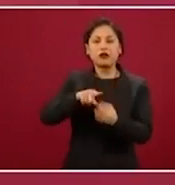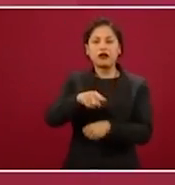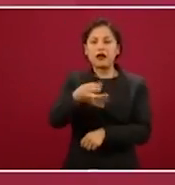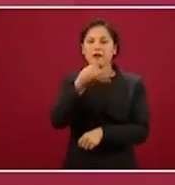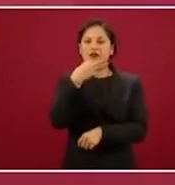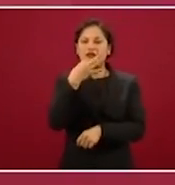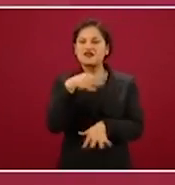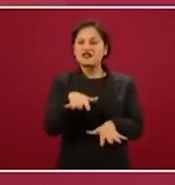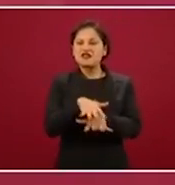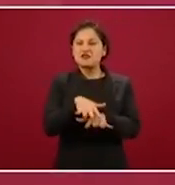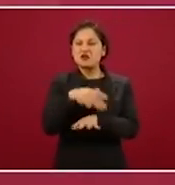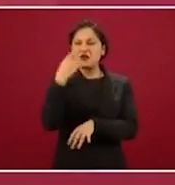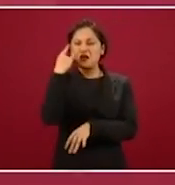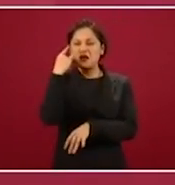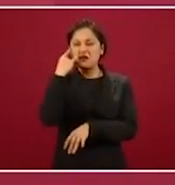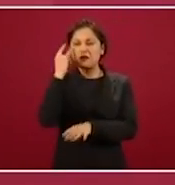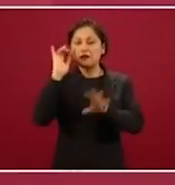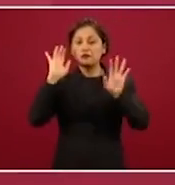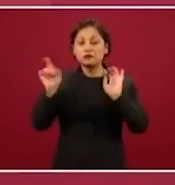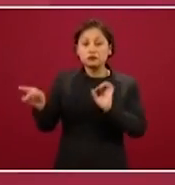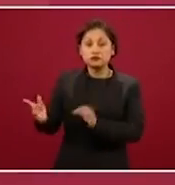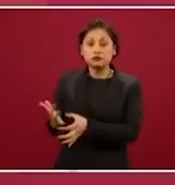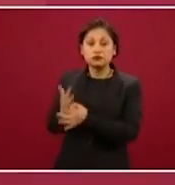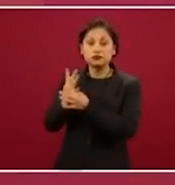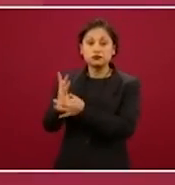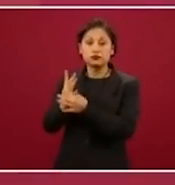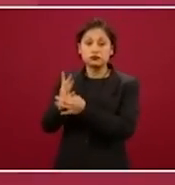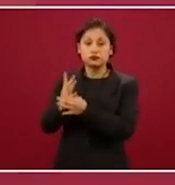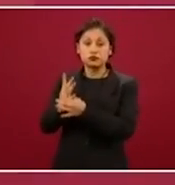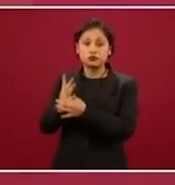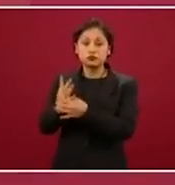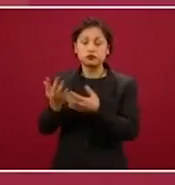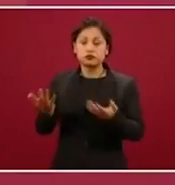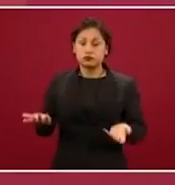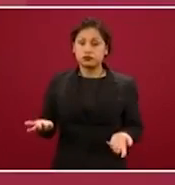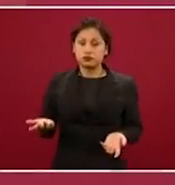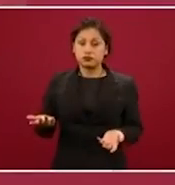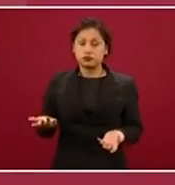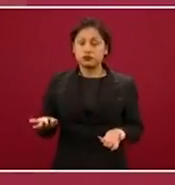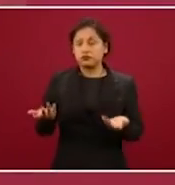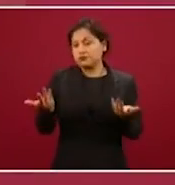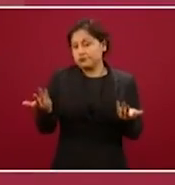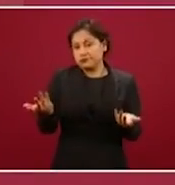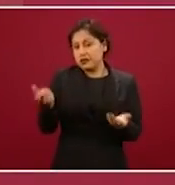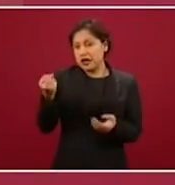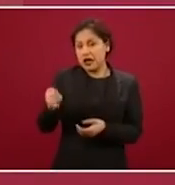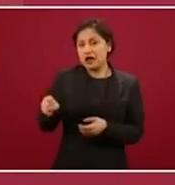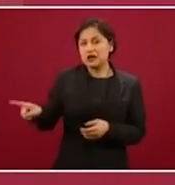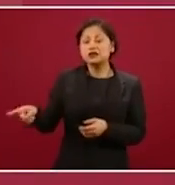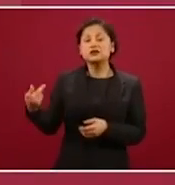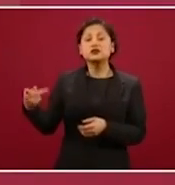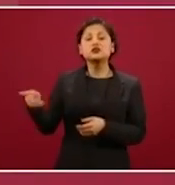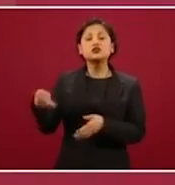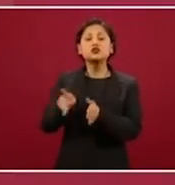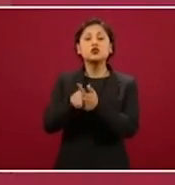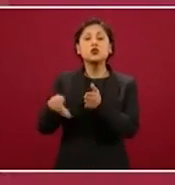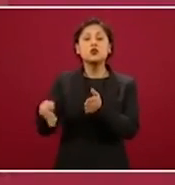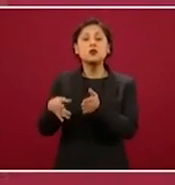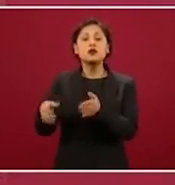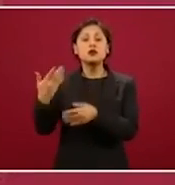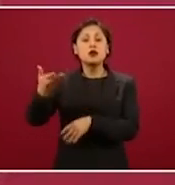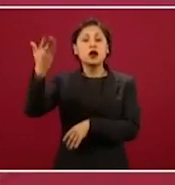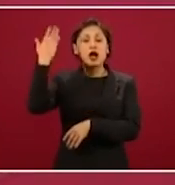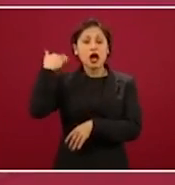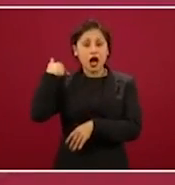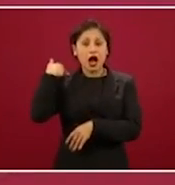habían periódicos que ayudaban a los que vendían